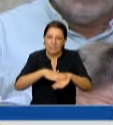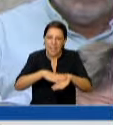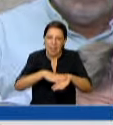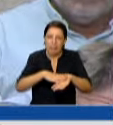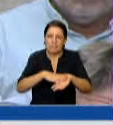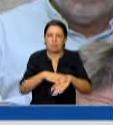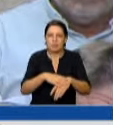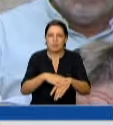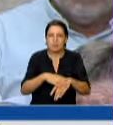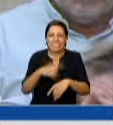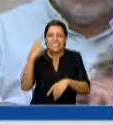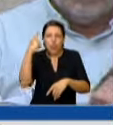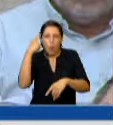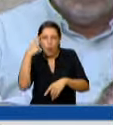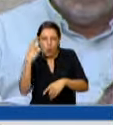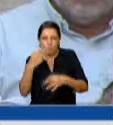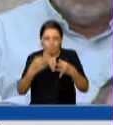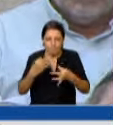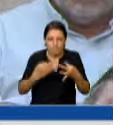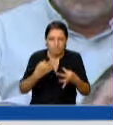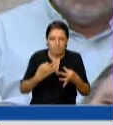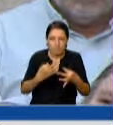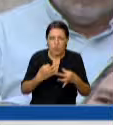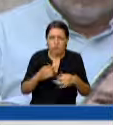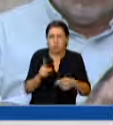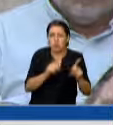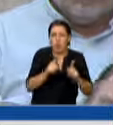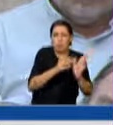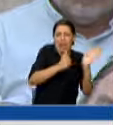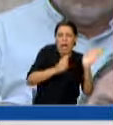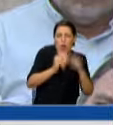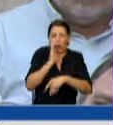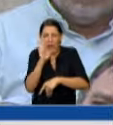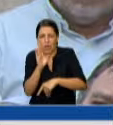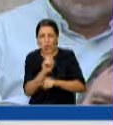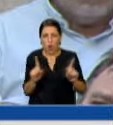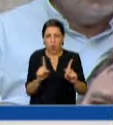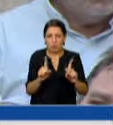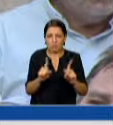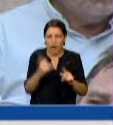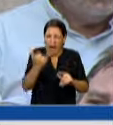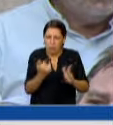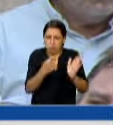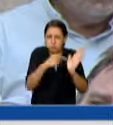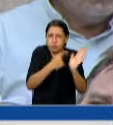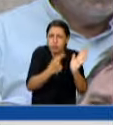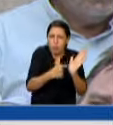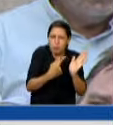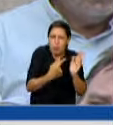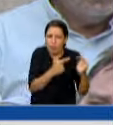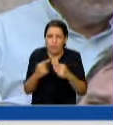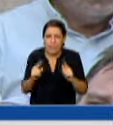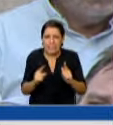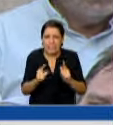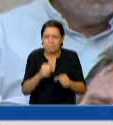con la prensa, ahí pasa, la policía va y viene permanentemente. Claro. Llegó Miriam Bregman también, que había salido del recinto, se